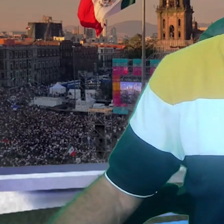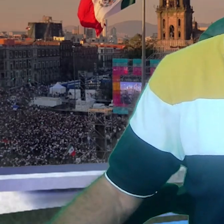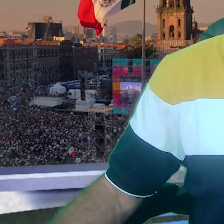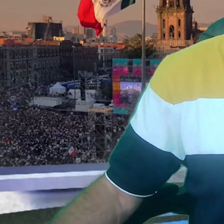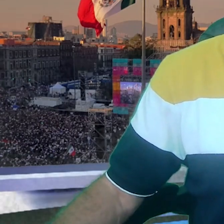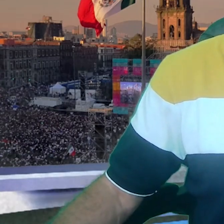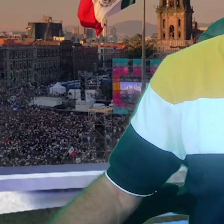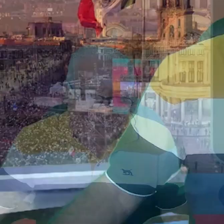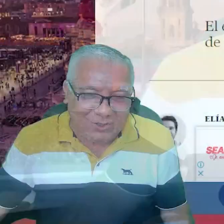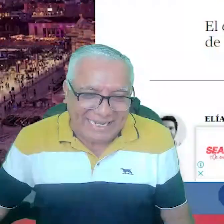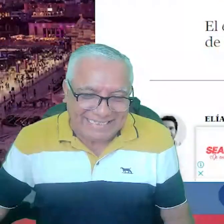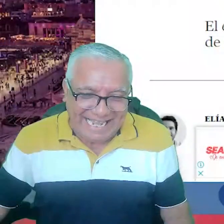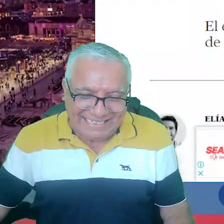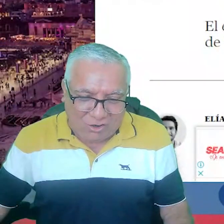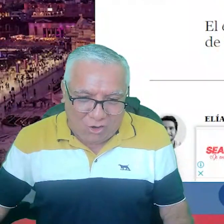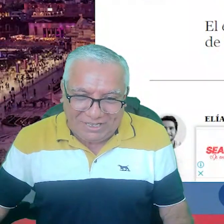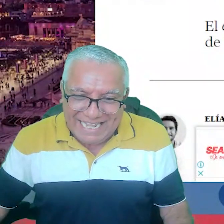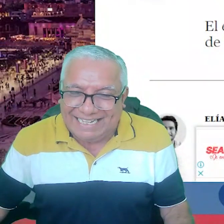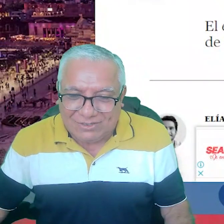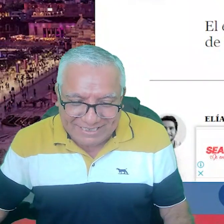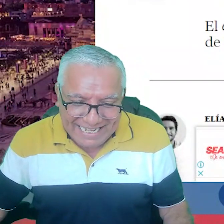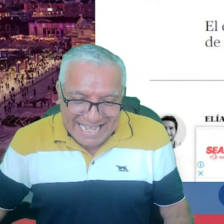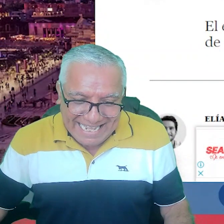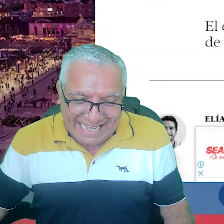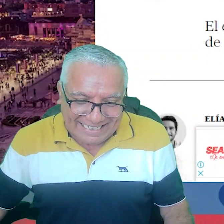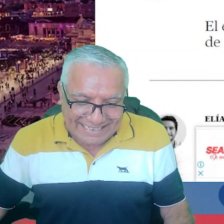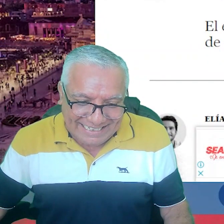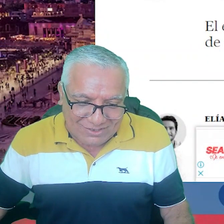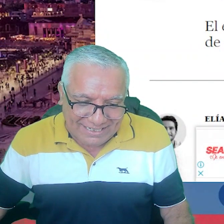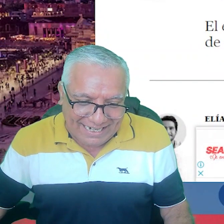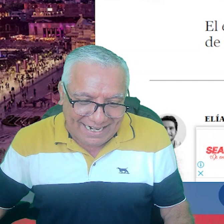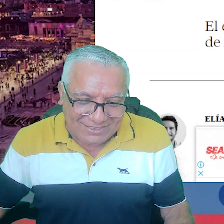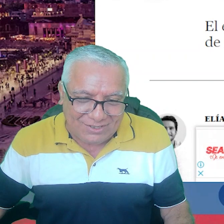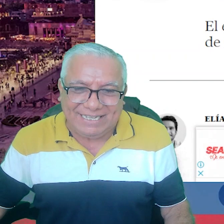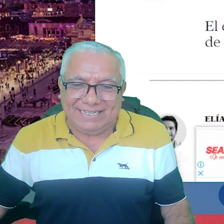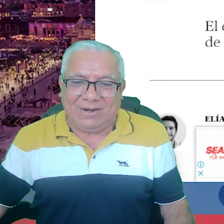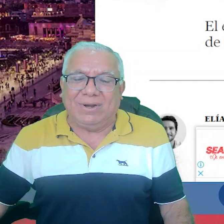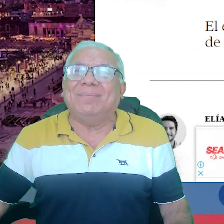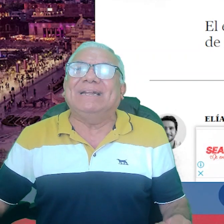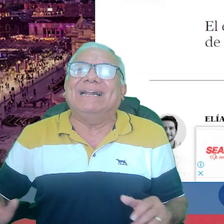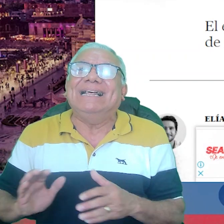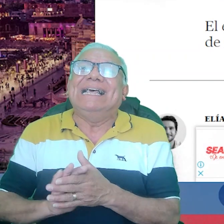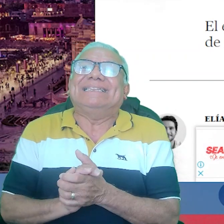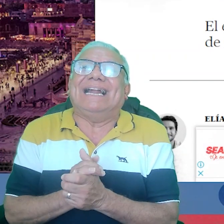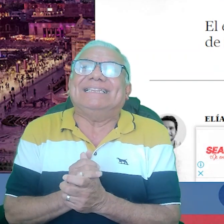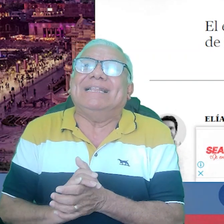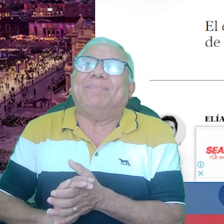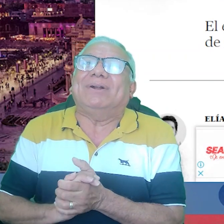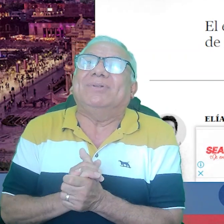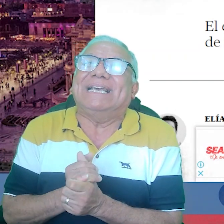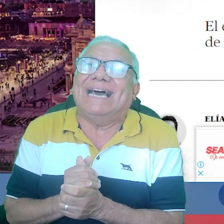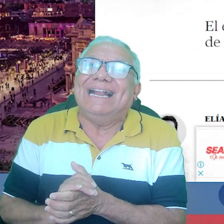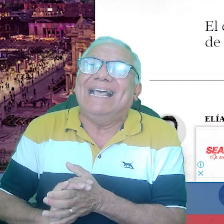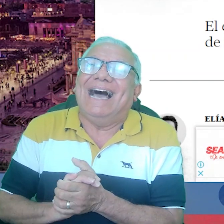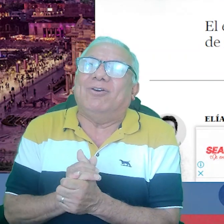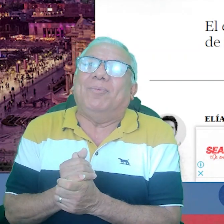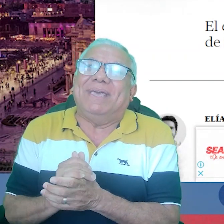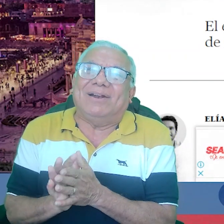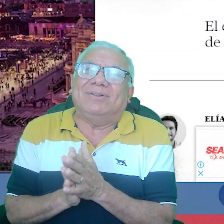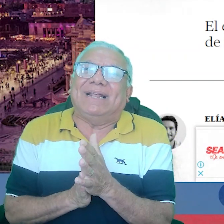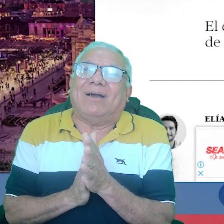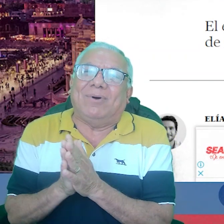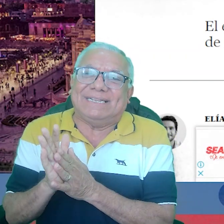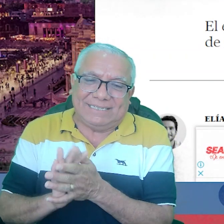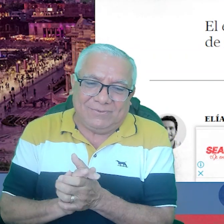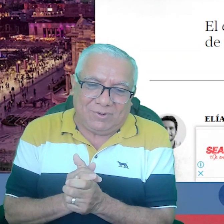este señor lo que anda haciendo es escondiéndose y está haciendo declaraciones que de alguna manera trata de perjudicar al